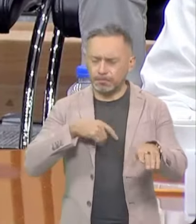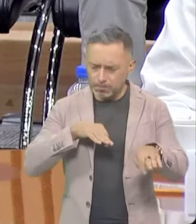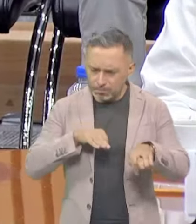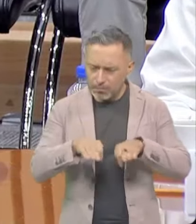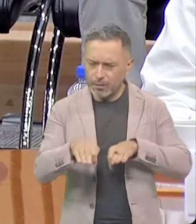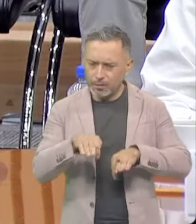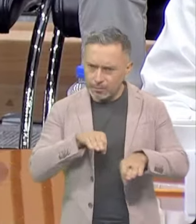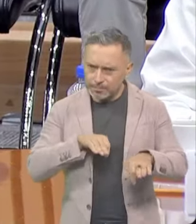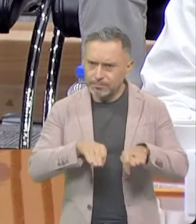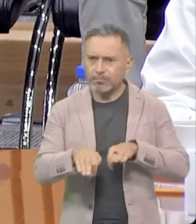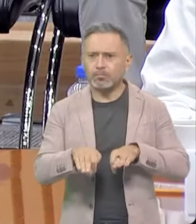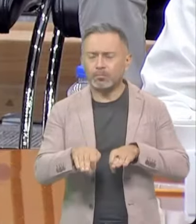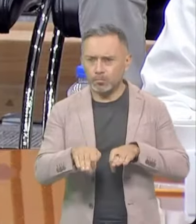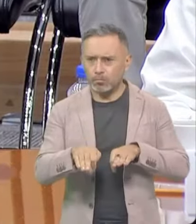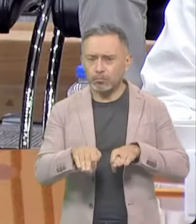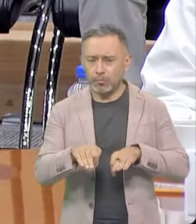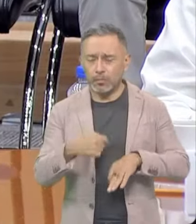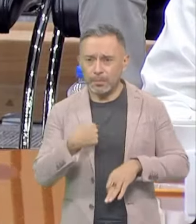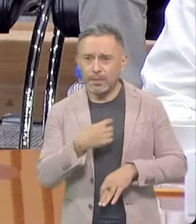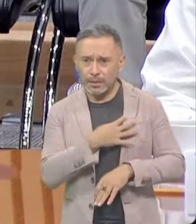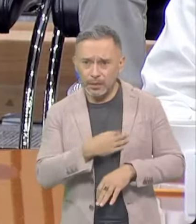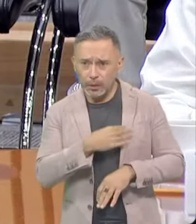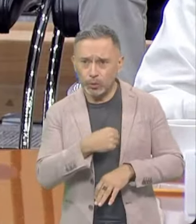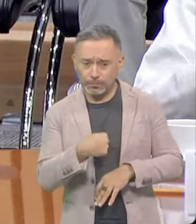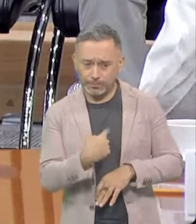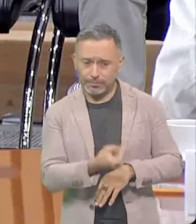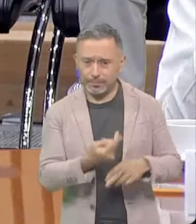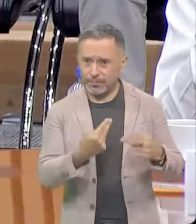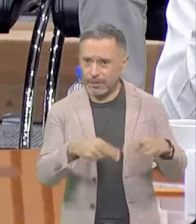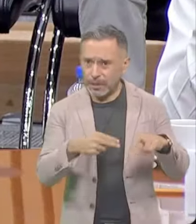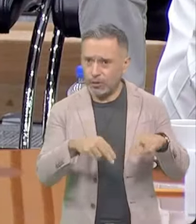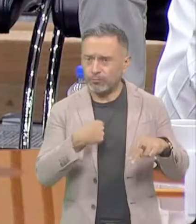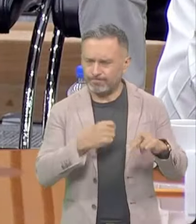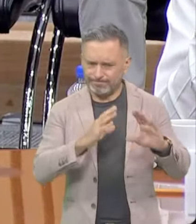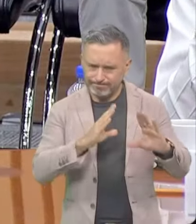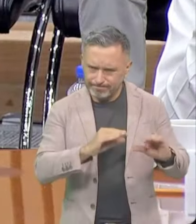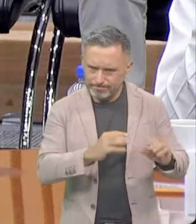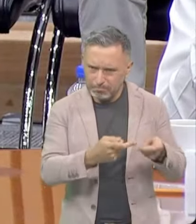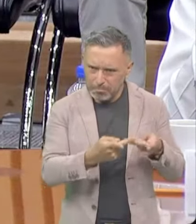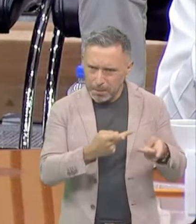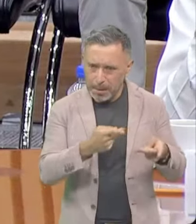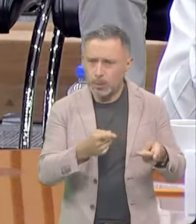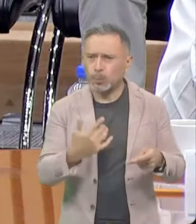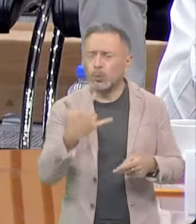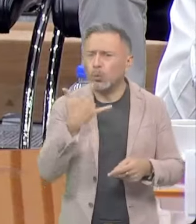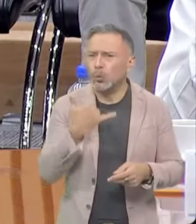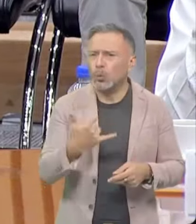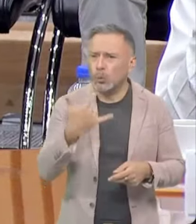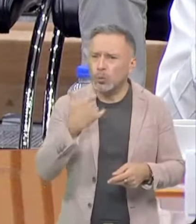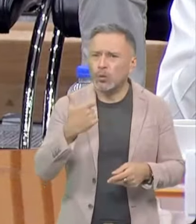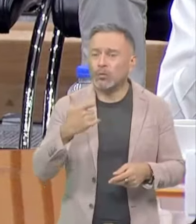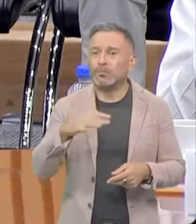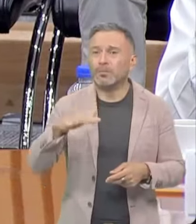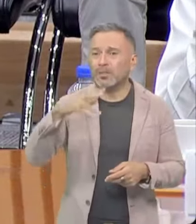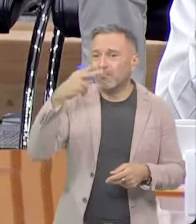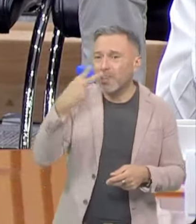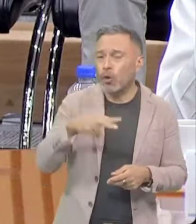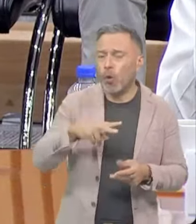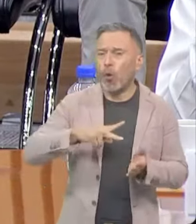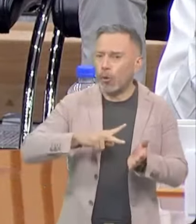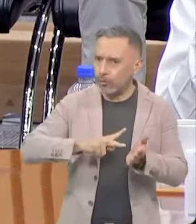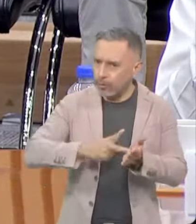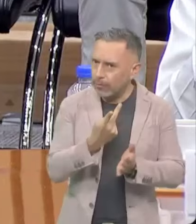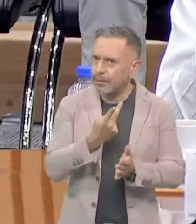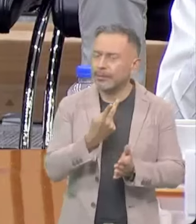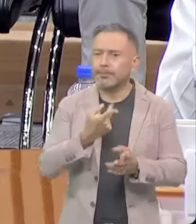preparando a nuestros hijos y a nuestros nietos para que esta lucha por México que está recomenzando de nuevo y que